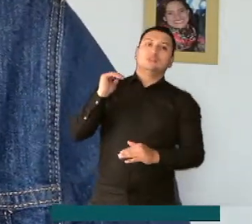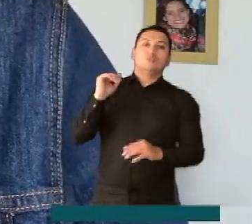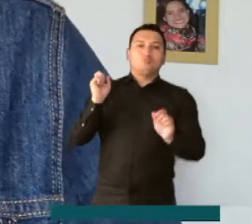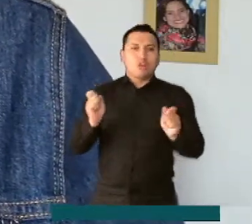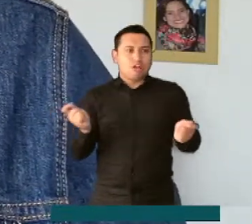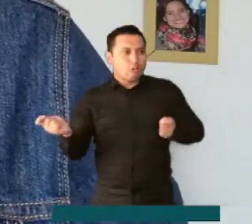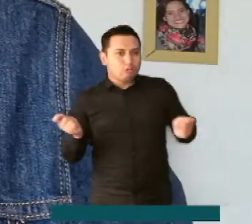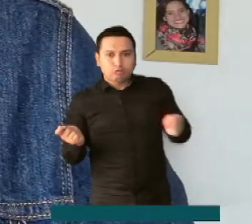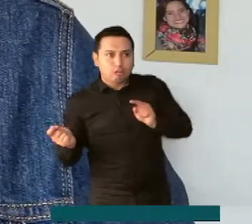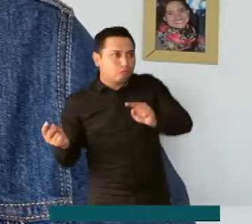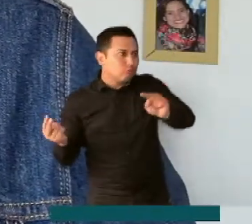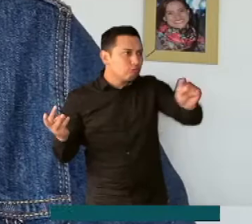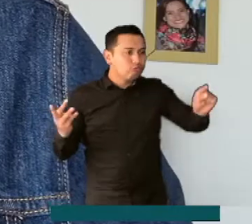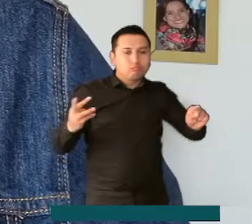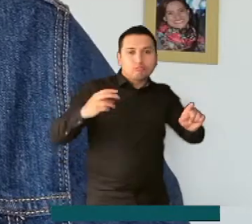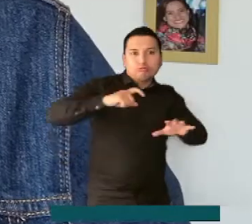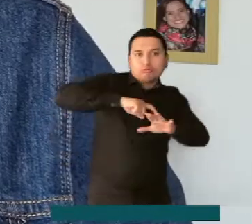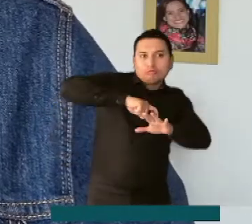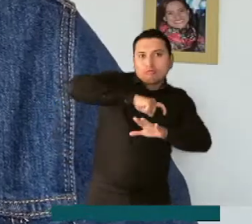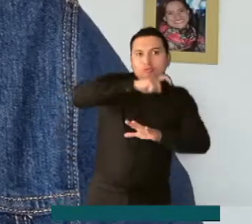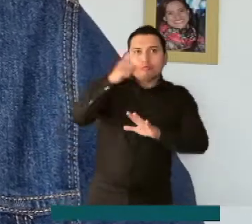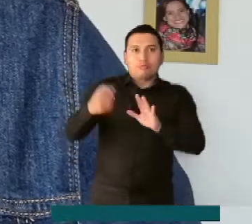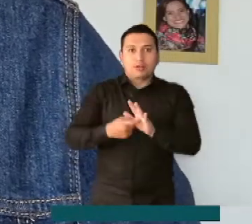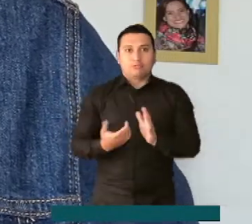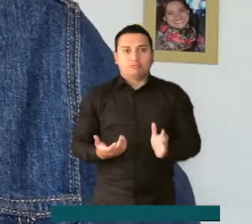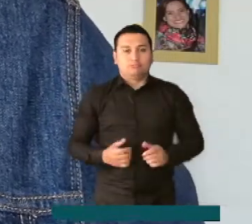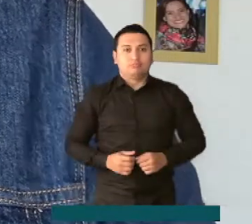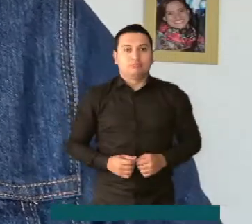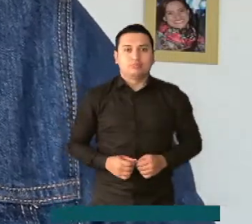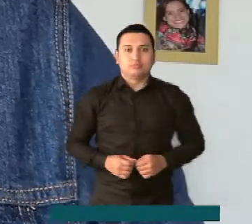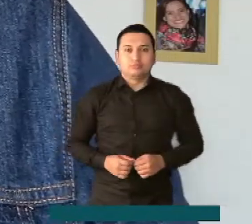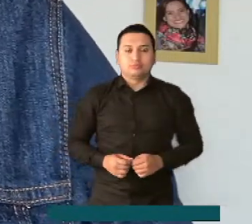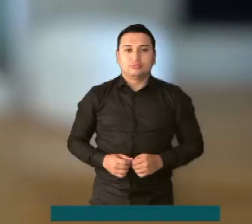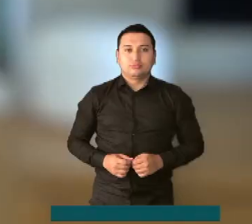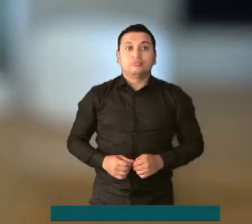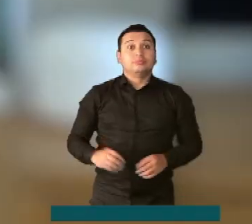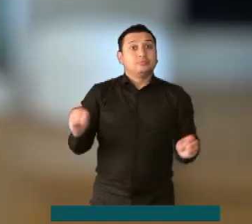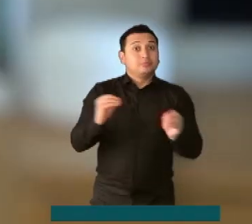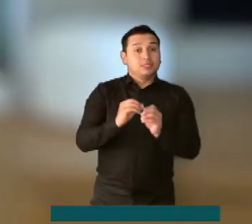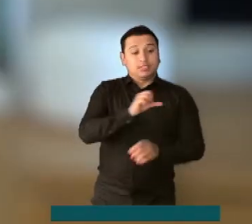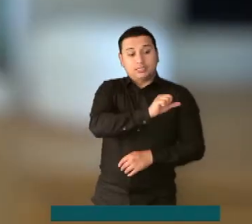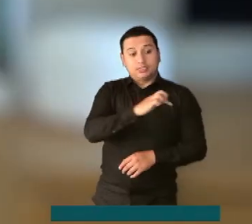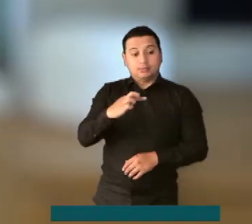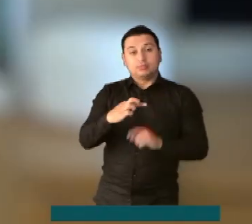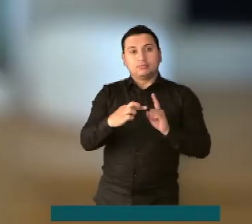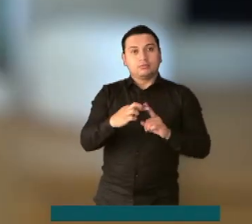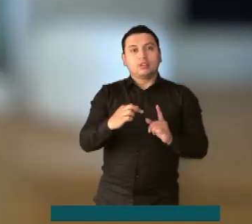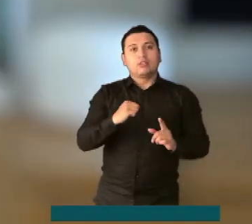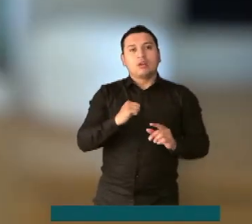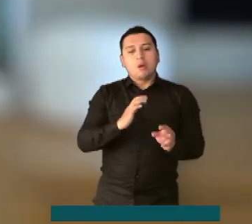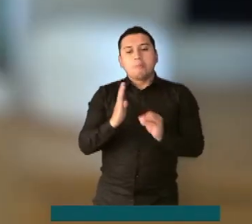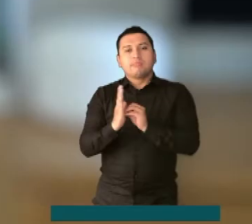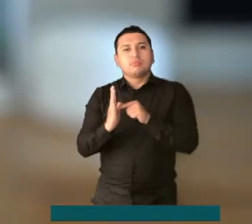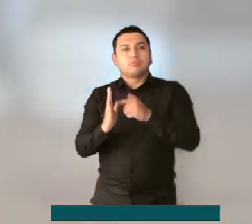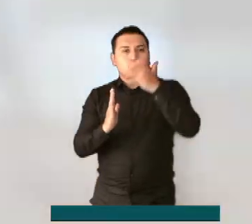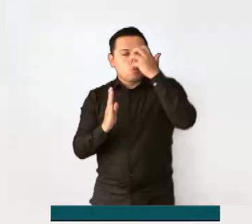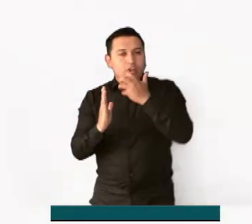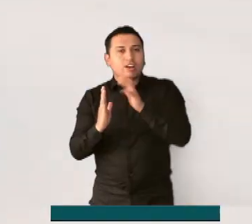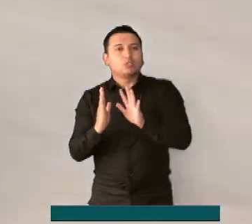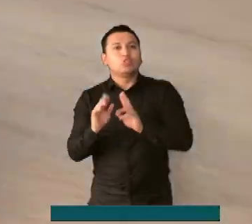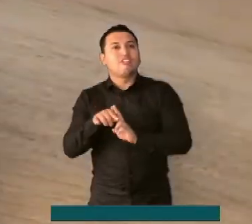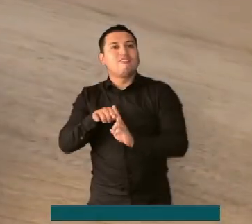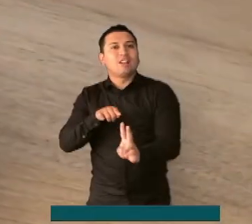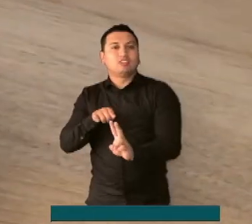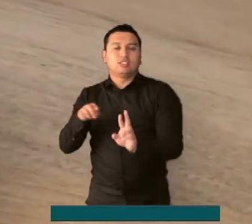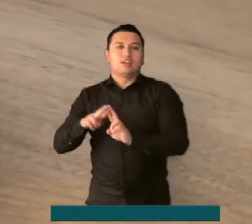controlar al detalle los dispositivos domésticos inteligentes, sean o no del mismo fabricante. La aplicación también incluye una prueba de velocidad de internet